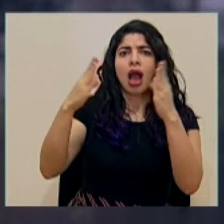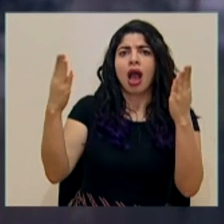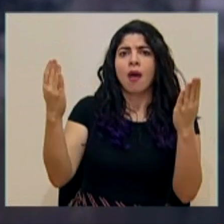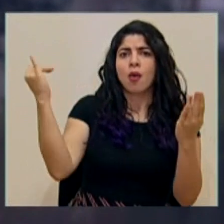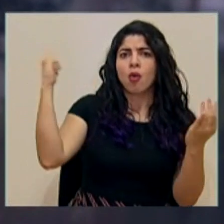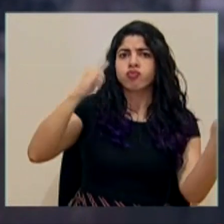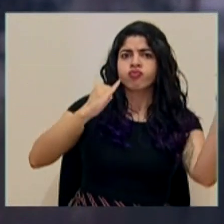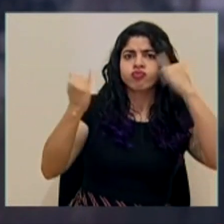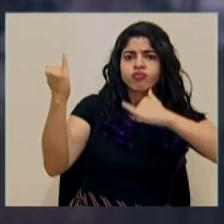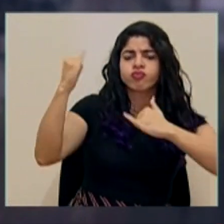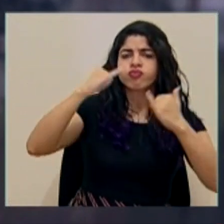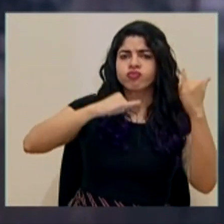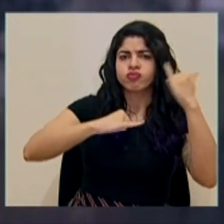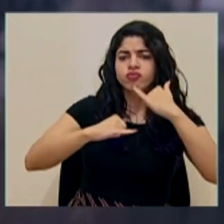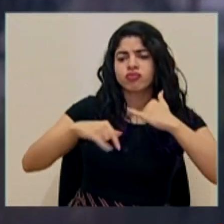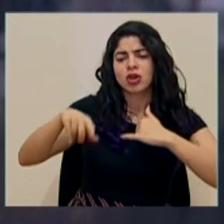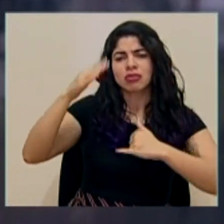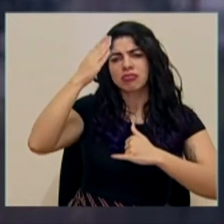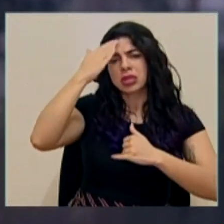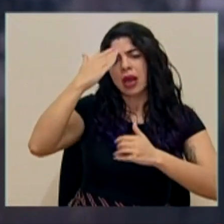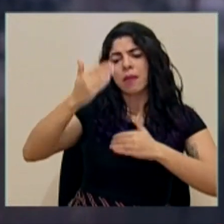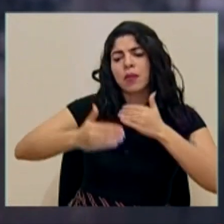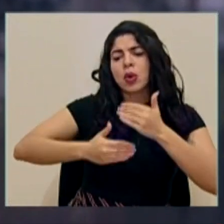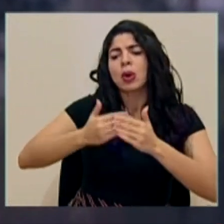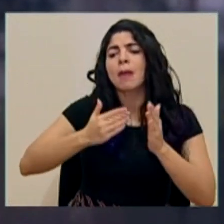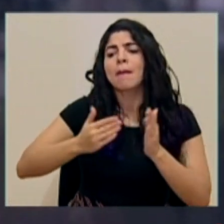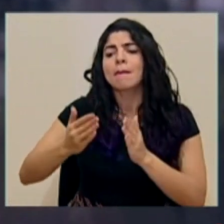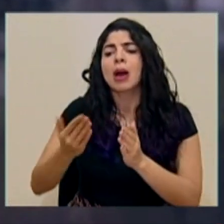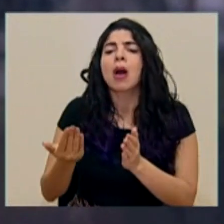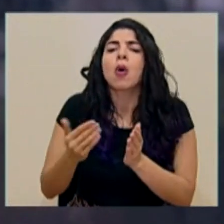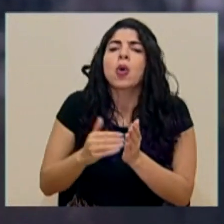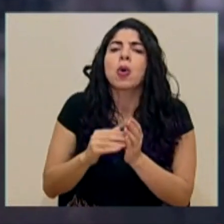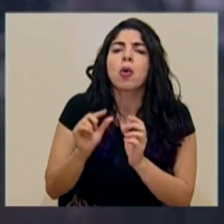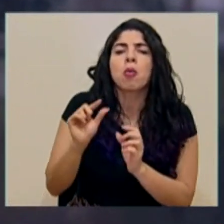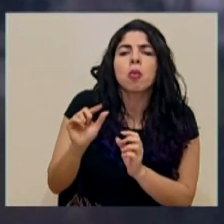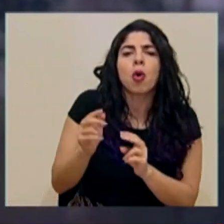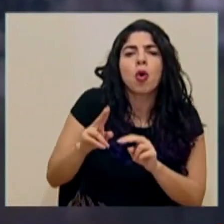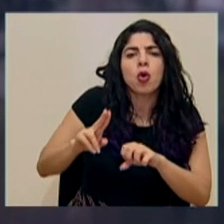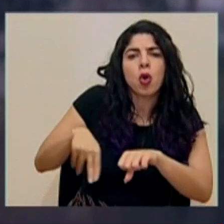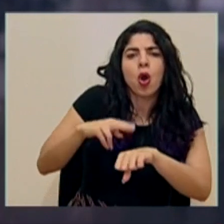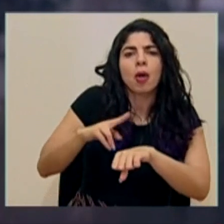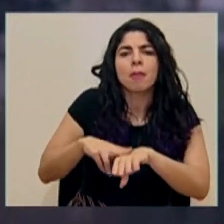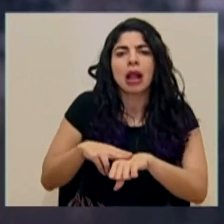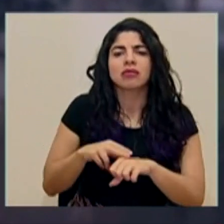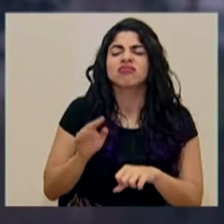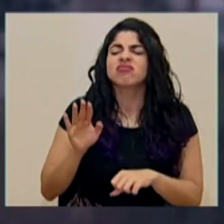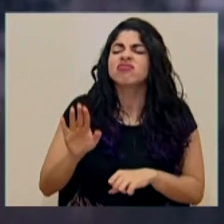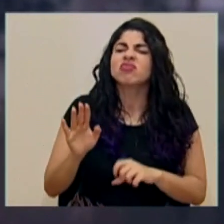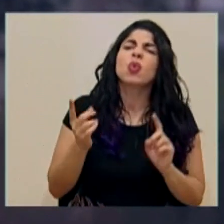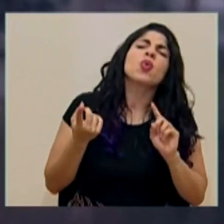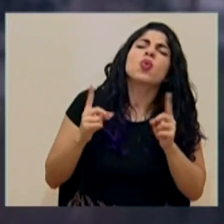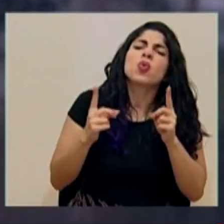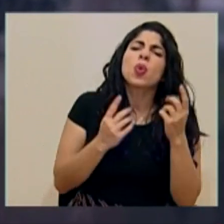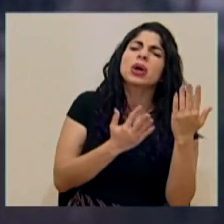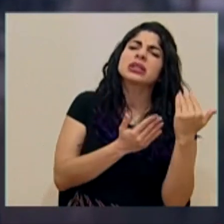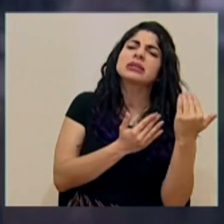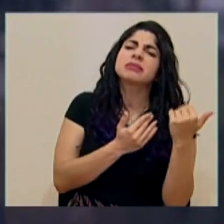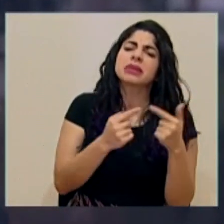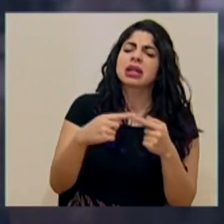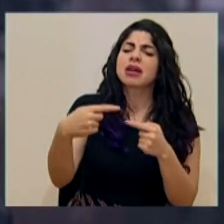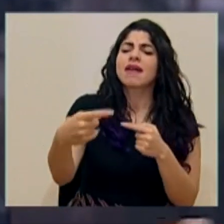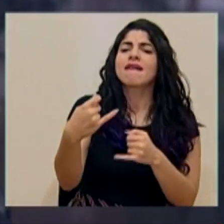aéreo en retorno a una relativa normalidad. ¿Cuáles son las expectativas para este fin de